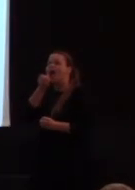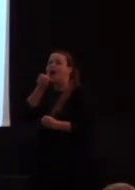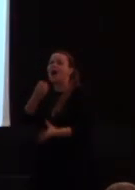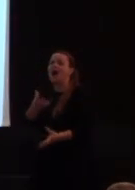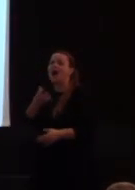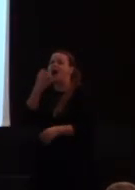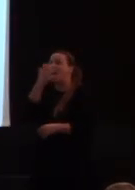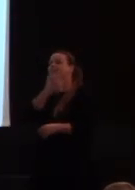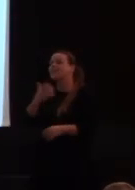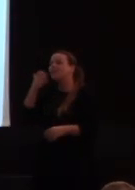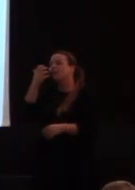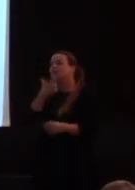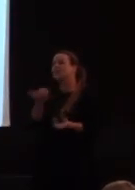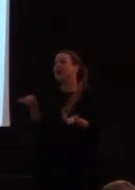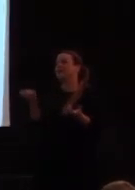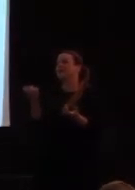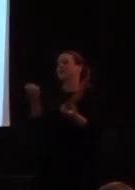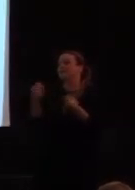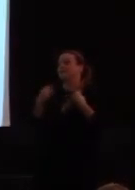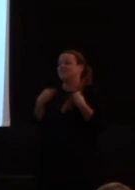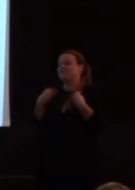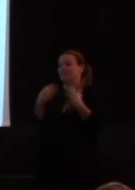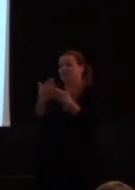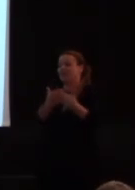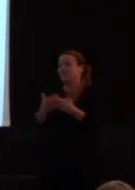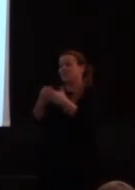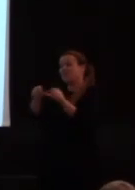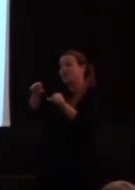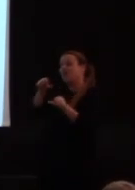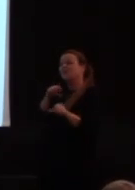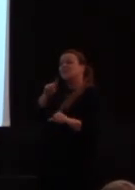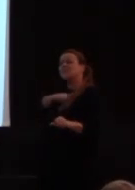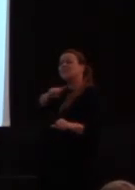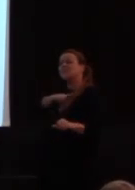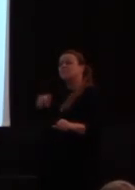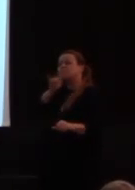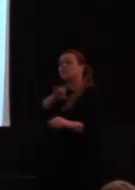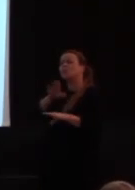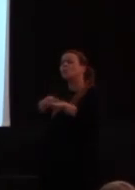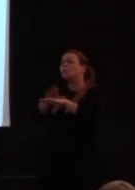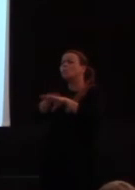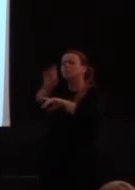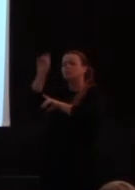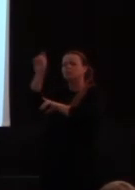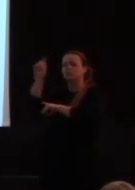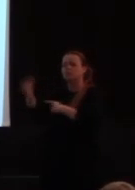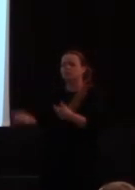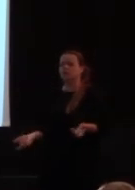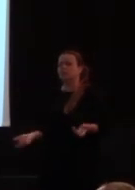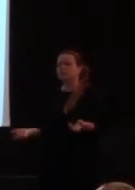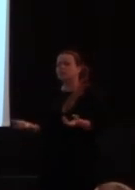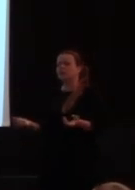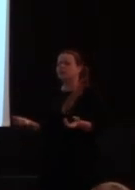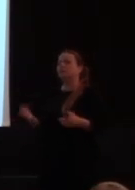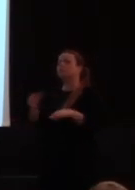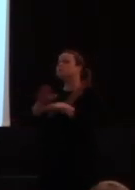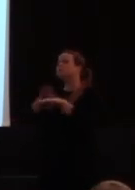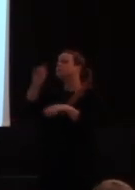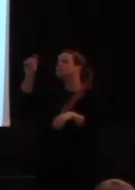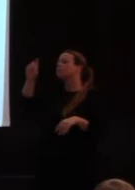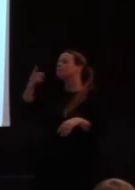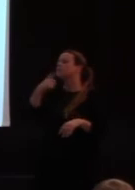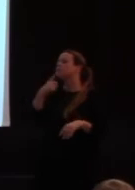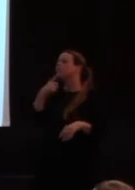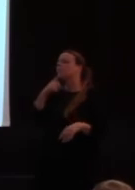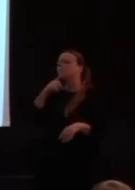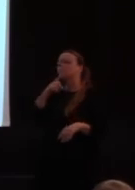vida escolar que se habían sentido muy mal. De los profesores, explico, muy mal, ¿eh? Que